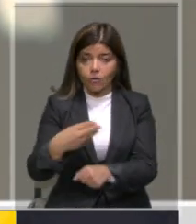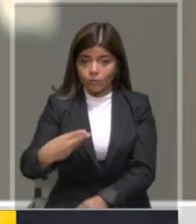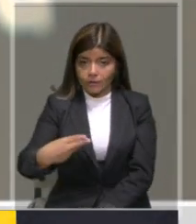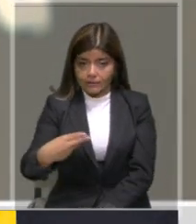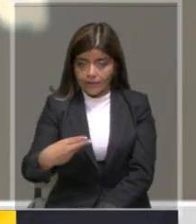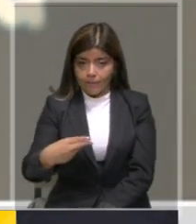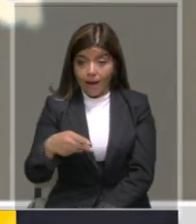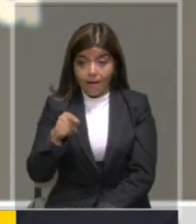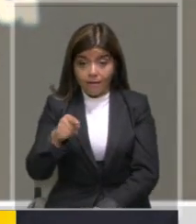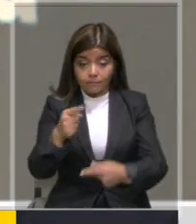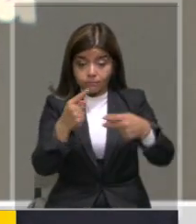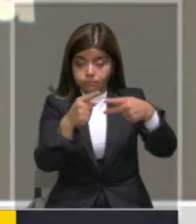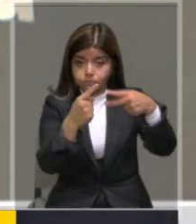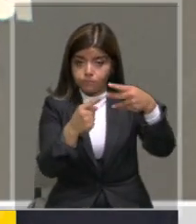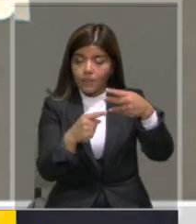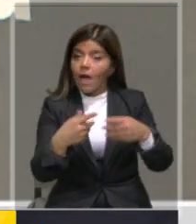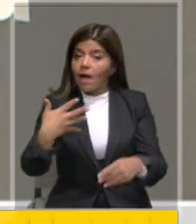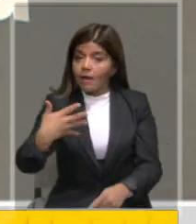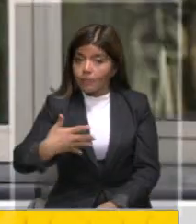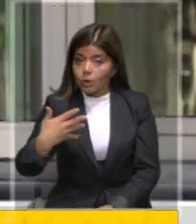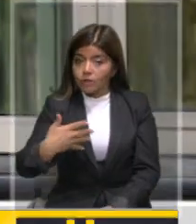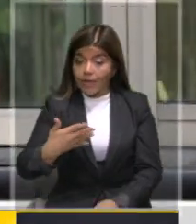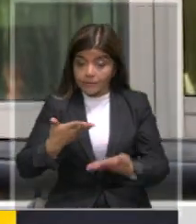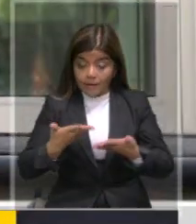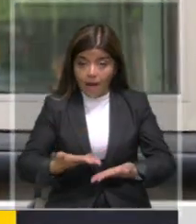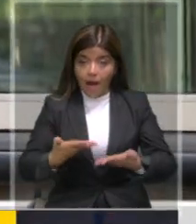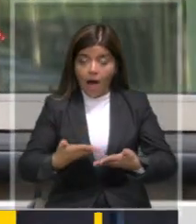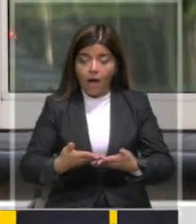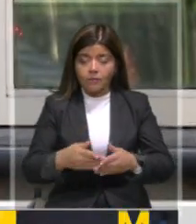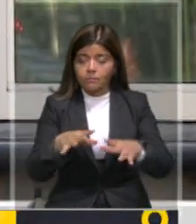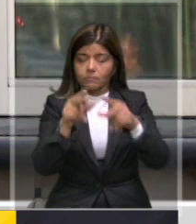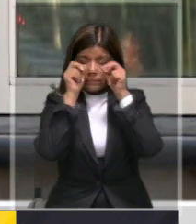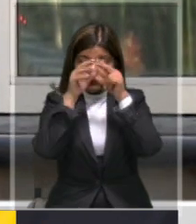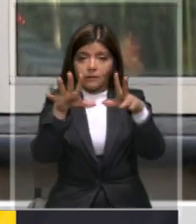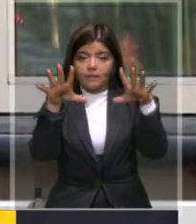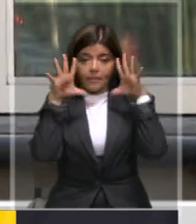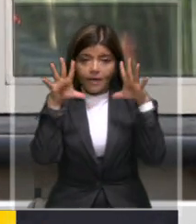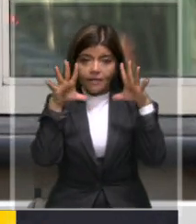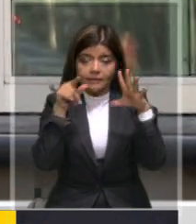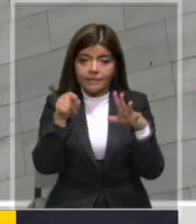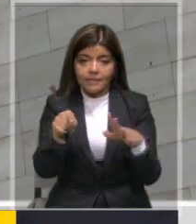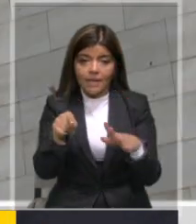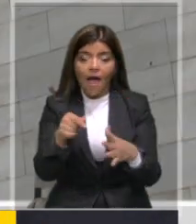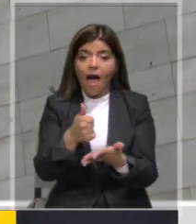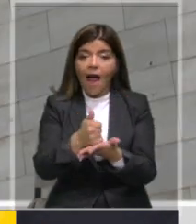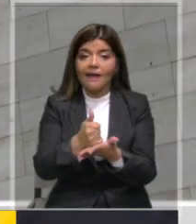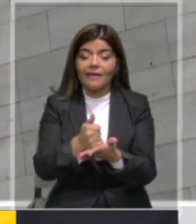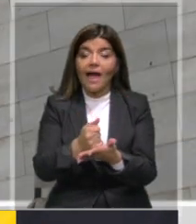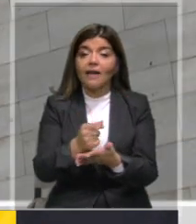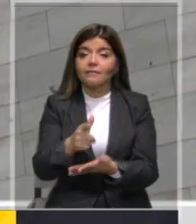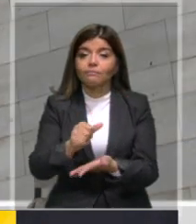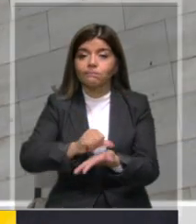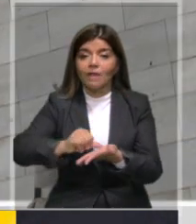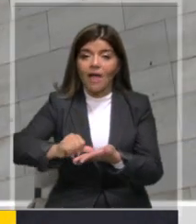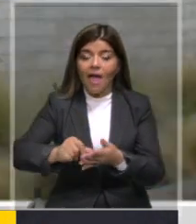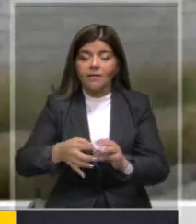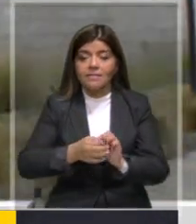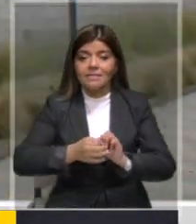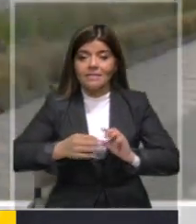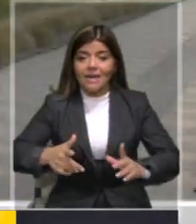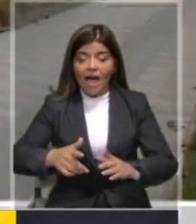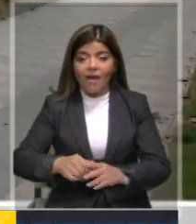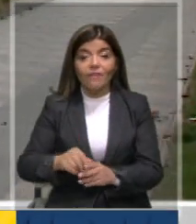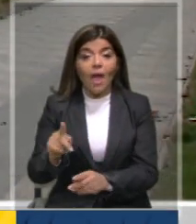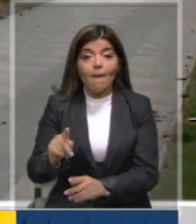uno de los puntos en donde puso en este caso la alerta la contraloría indicando que el alcalde entonces cometió una infracción grave al principio de